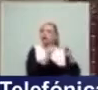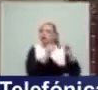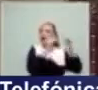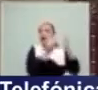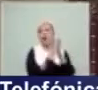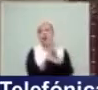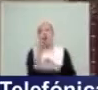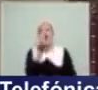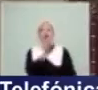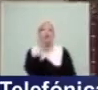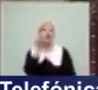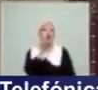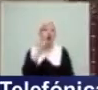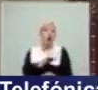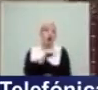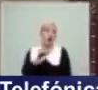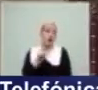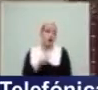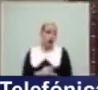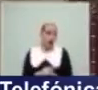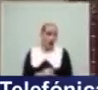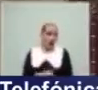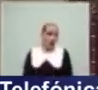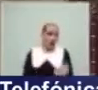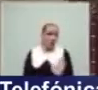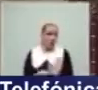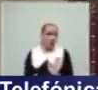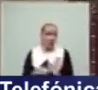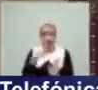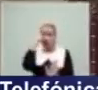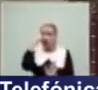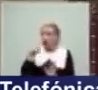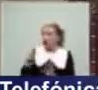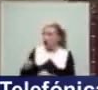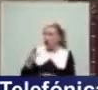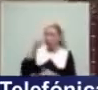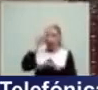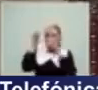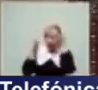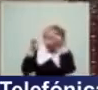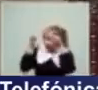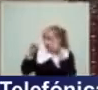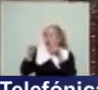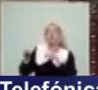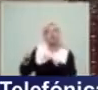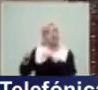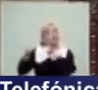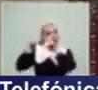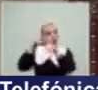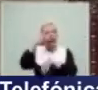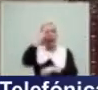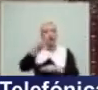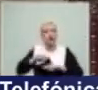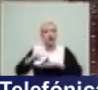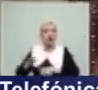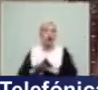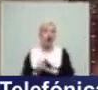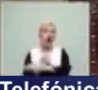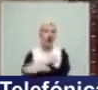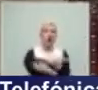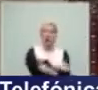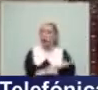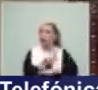falsa de que no hay independencia del Poder Judicial, de que no hay independencia de la Corte, que la Corte no quiere entrar a